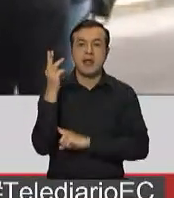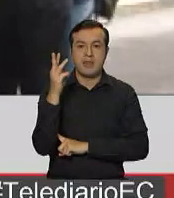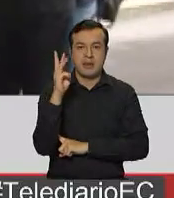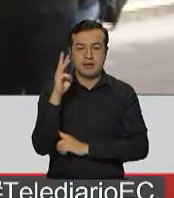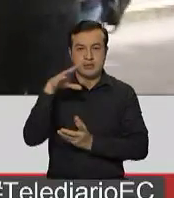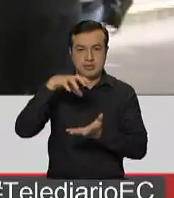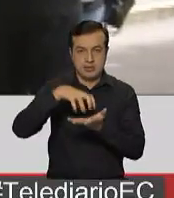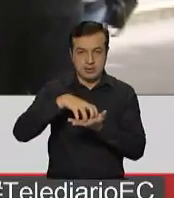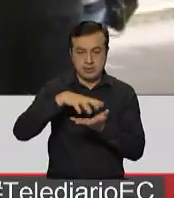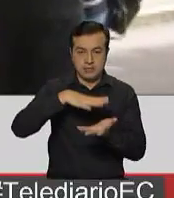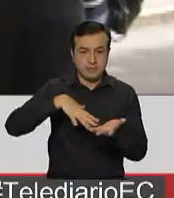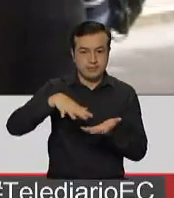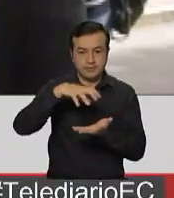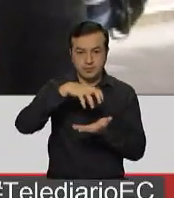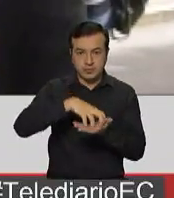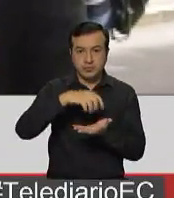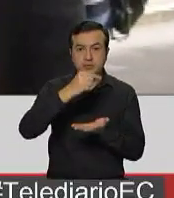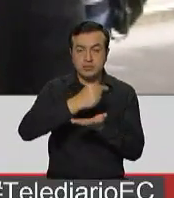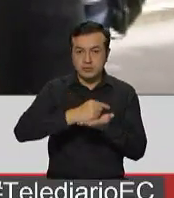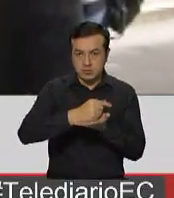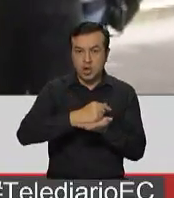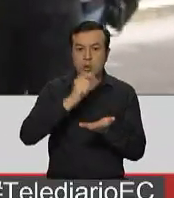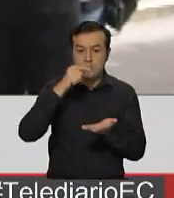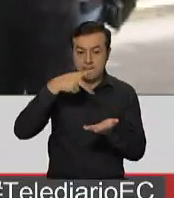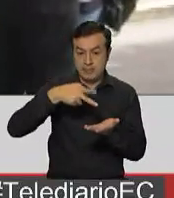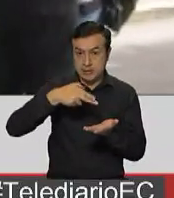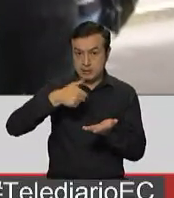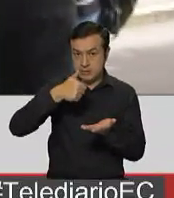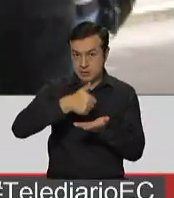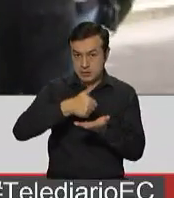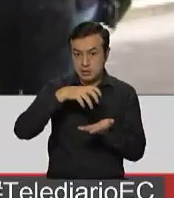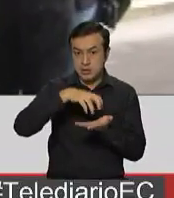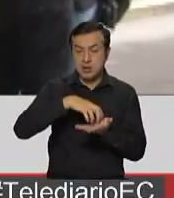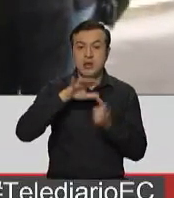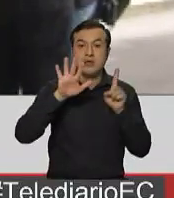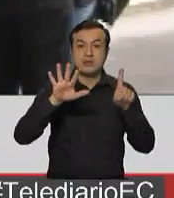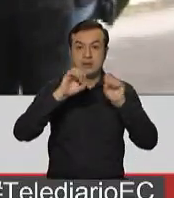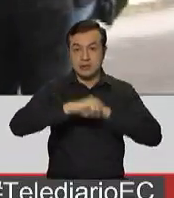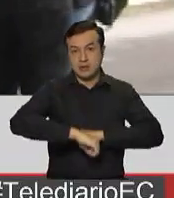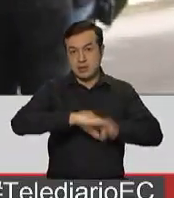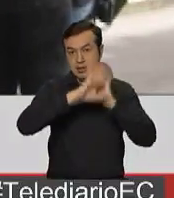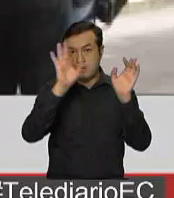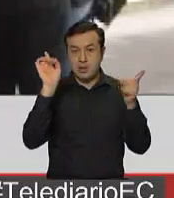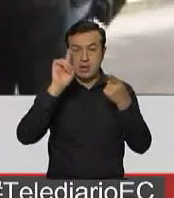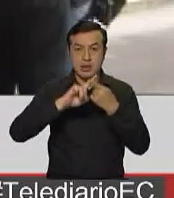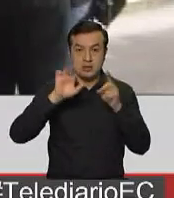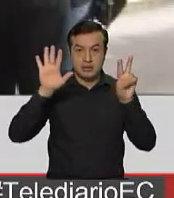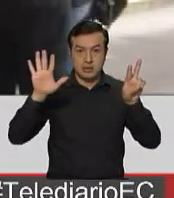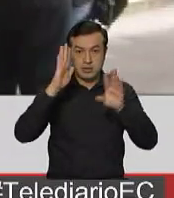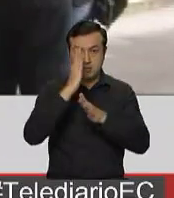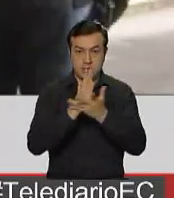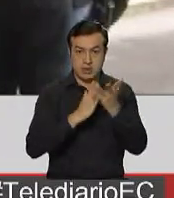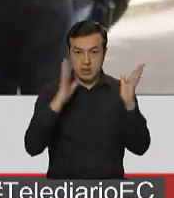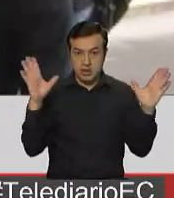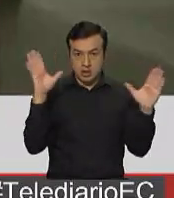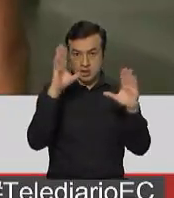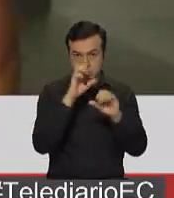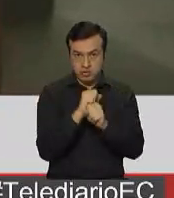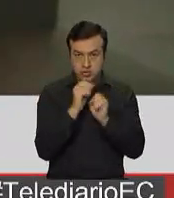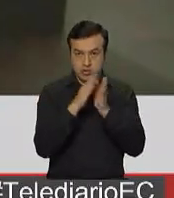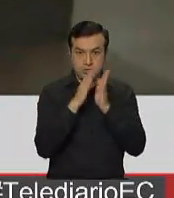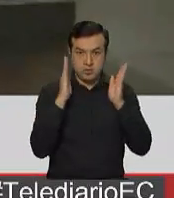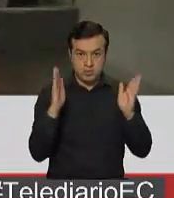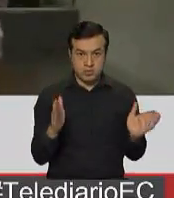a operar en cantones de la provincia del Guayas, en horario de 6:00 a.m. a 7:30 p.m. por el momento.